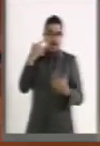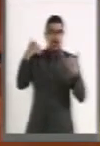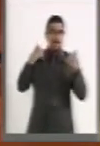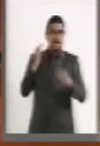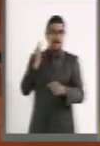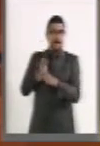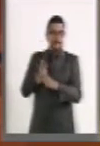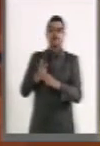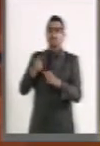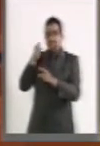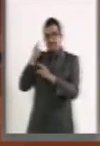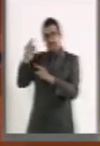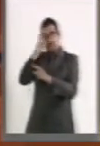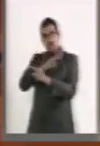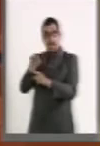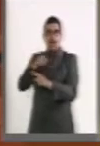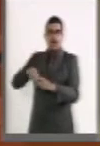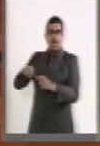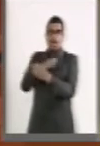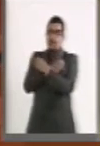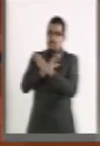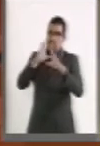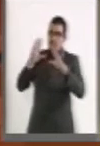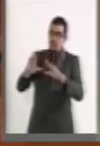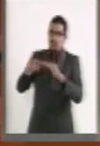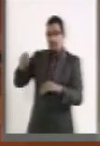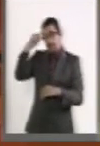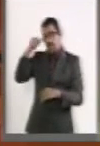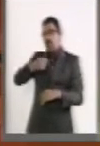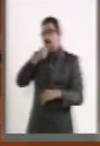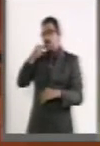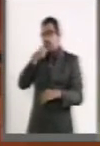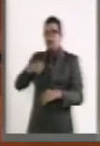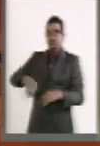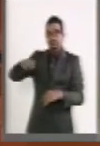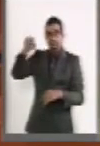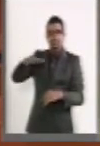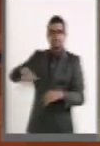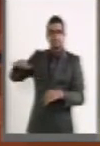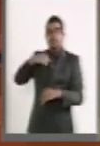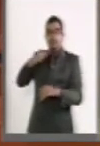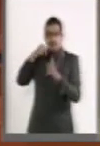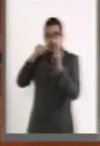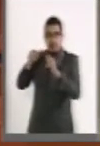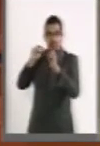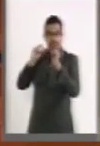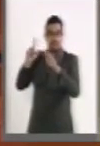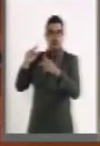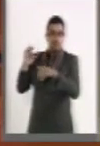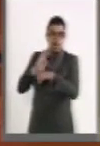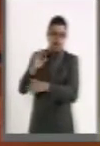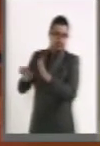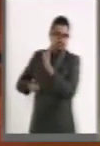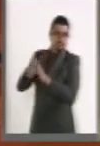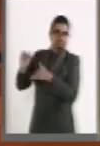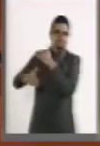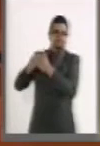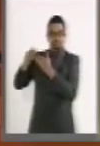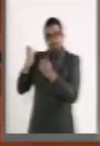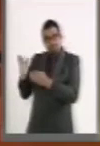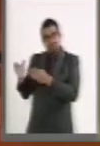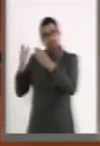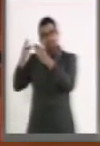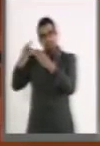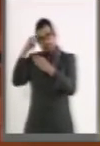en la posibilidad de que la educación con los adultos mayores despierte nuevas posibilidades y capacidades de encaminar